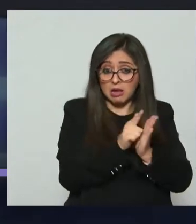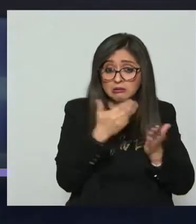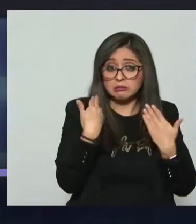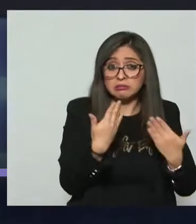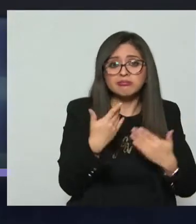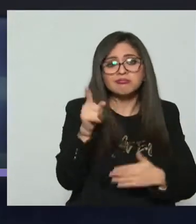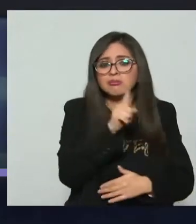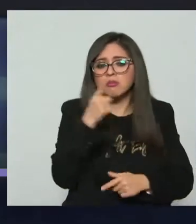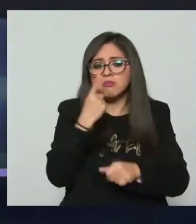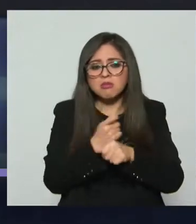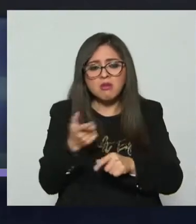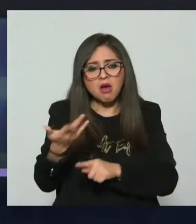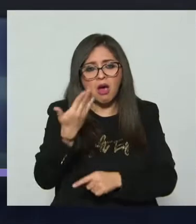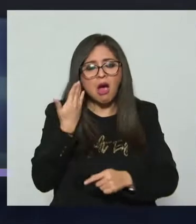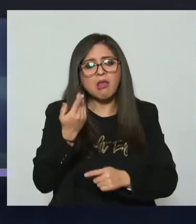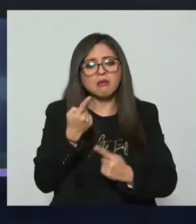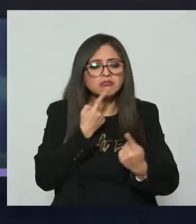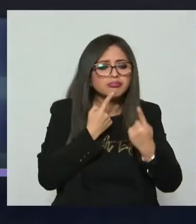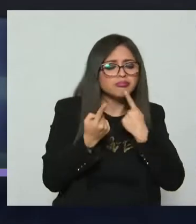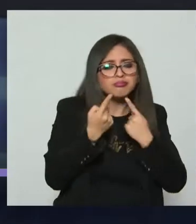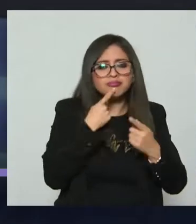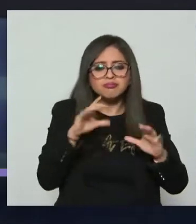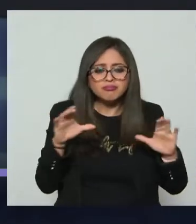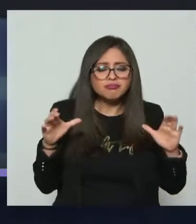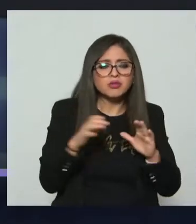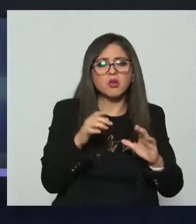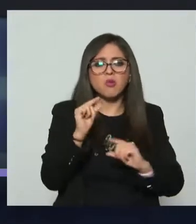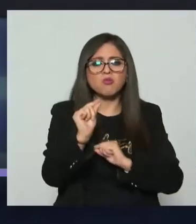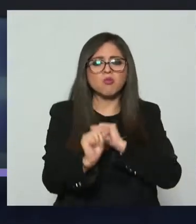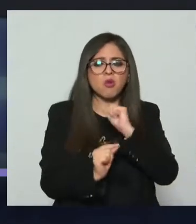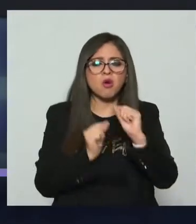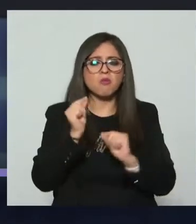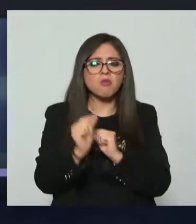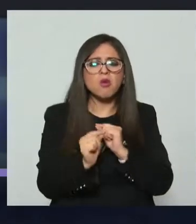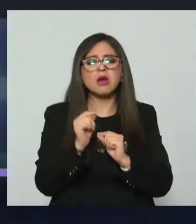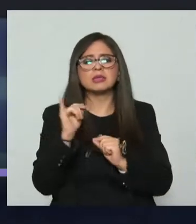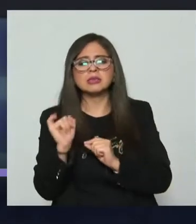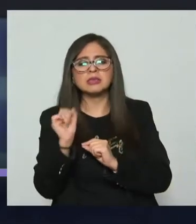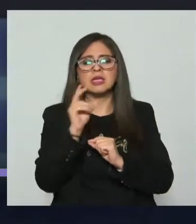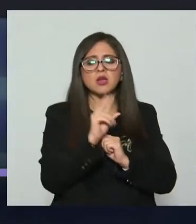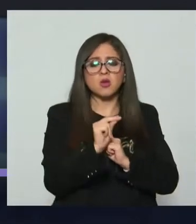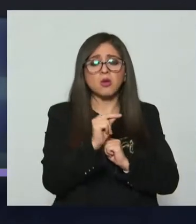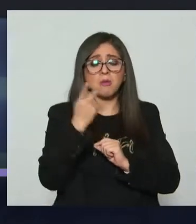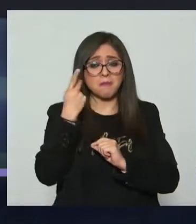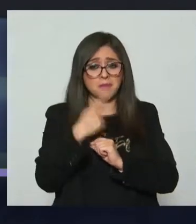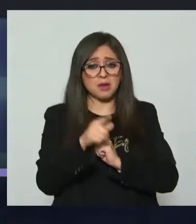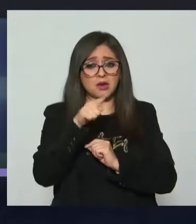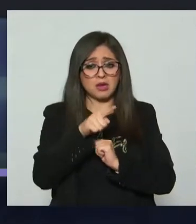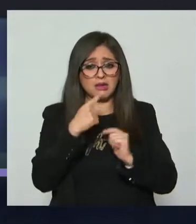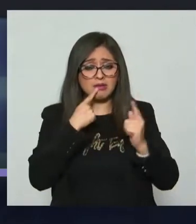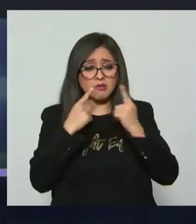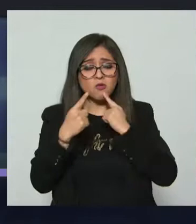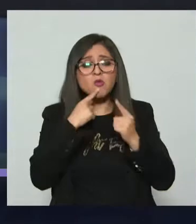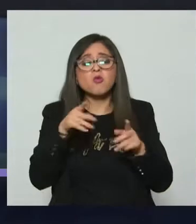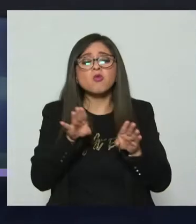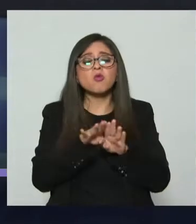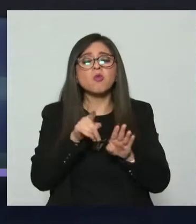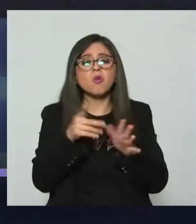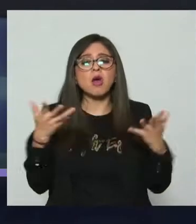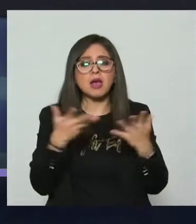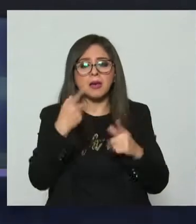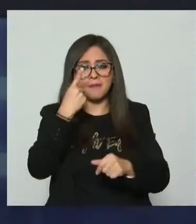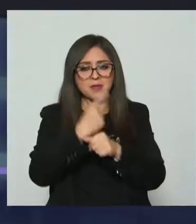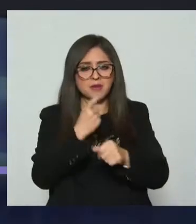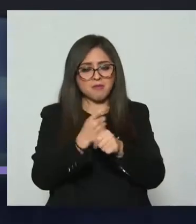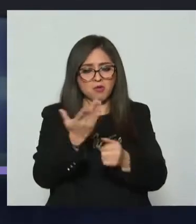actores involucrados para decir vamos adelante en un sentido o en otro. Parte de esa discusión tiene que darse con la